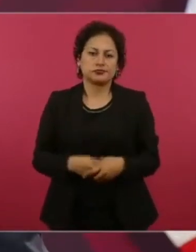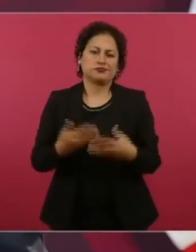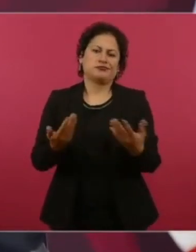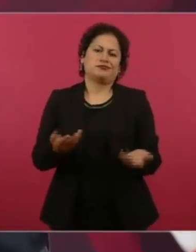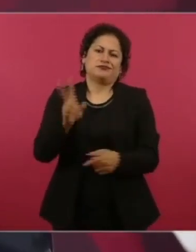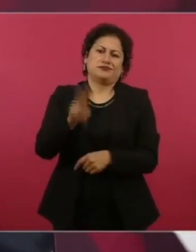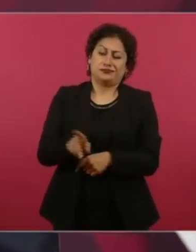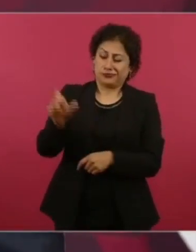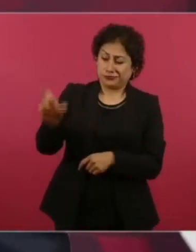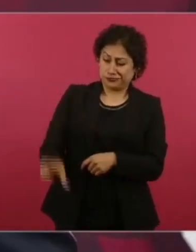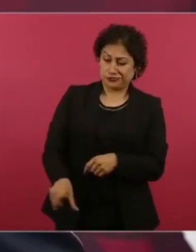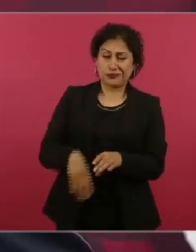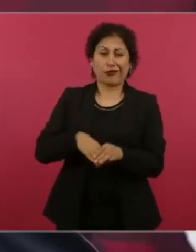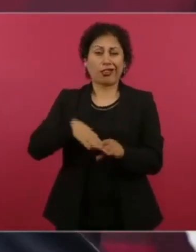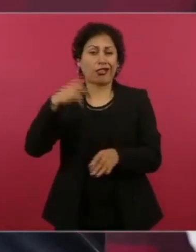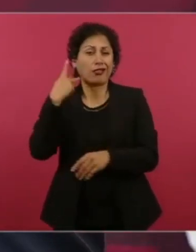politiquera.